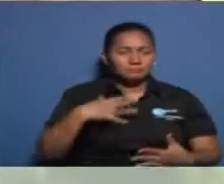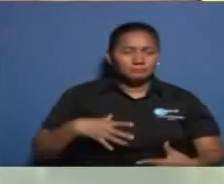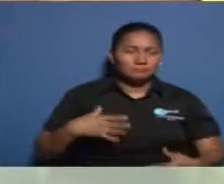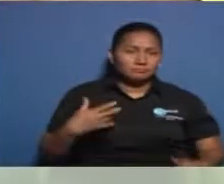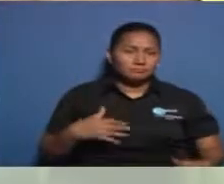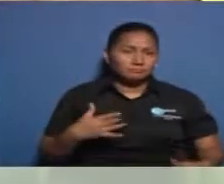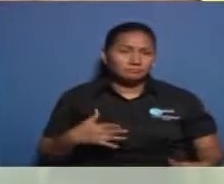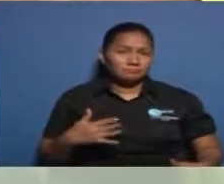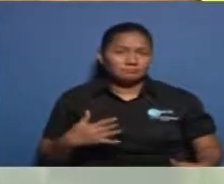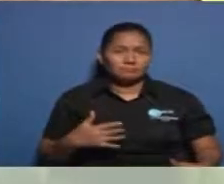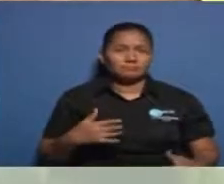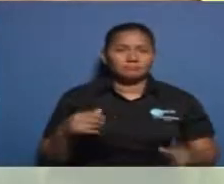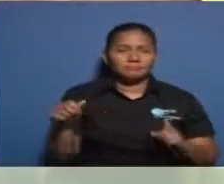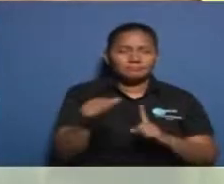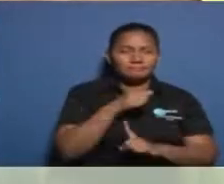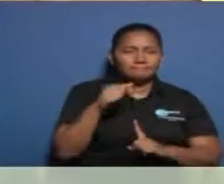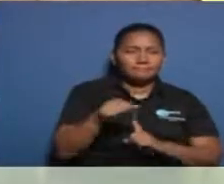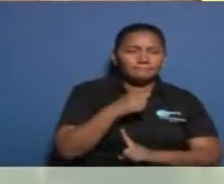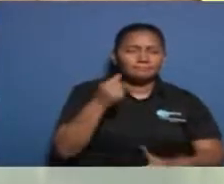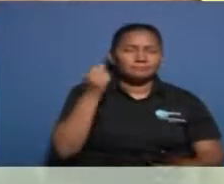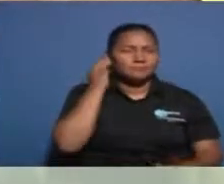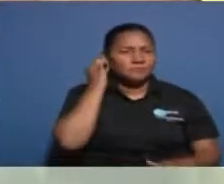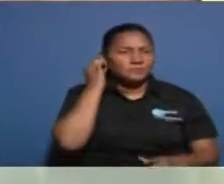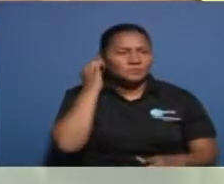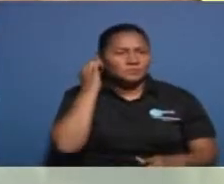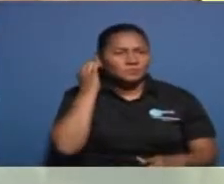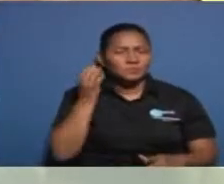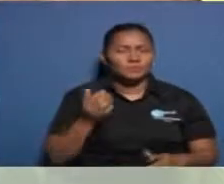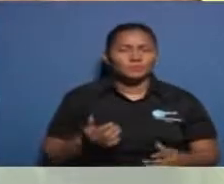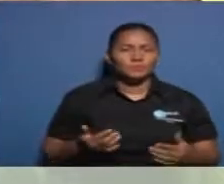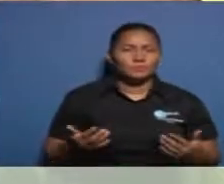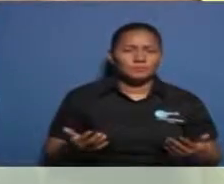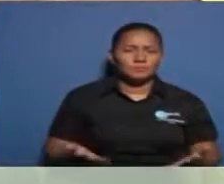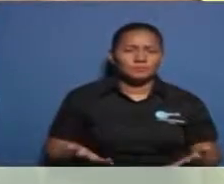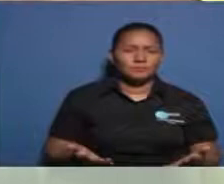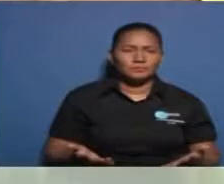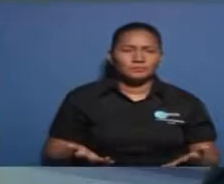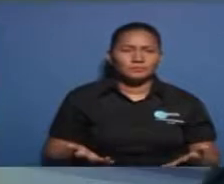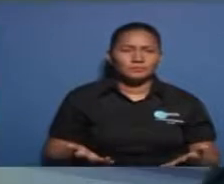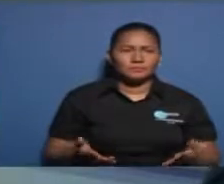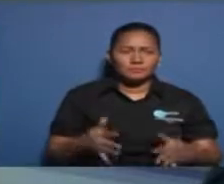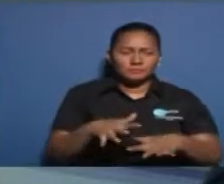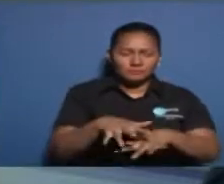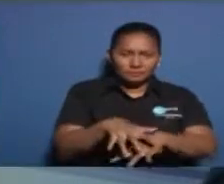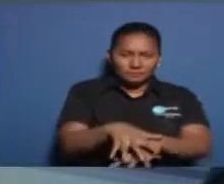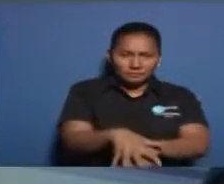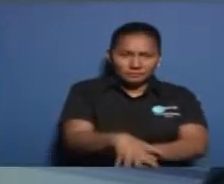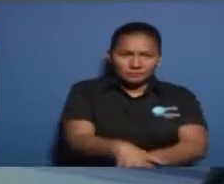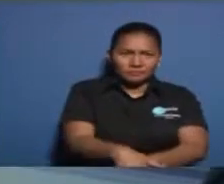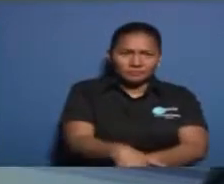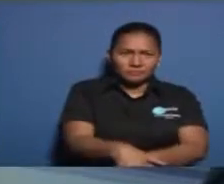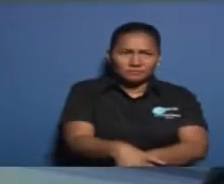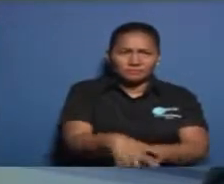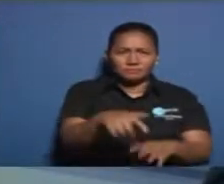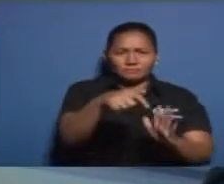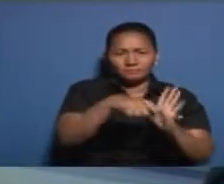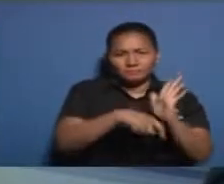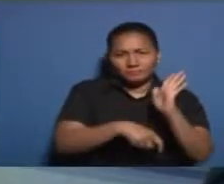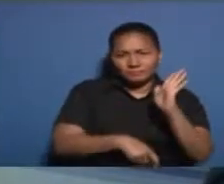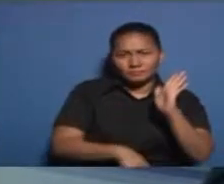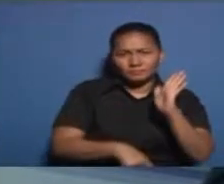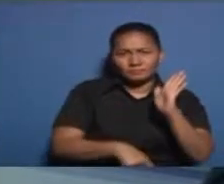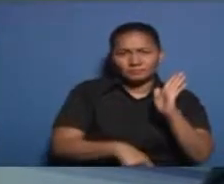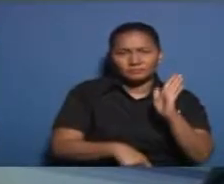contra las mujeres la violencia de género está tan enraizada que ni siquiera la percibimos por eso yo